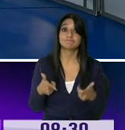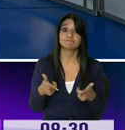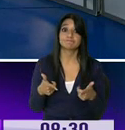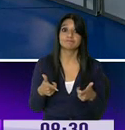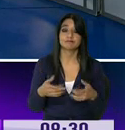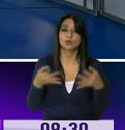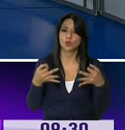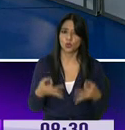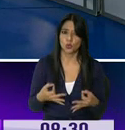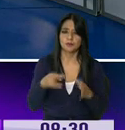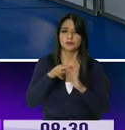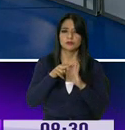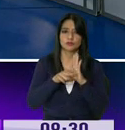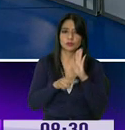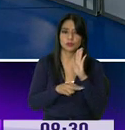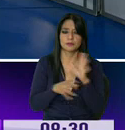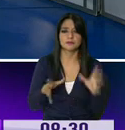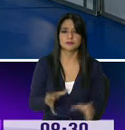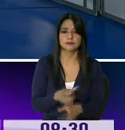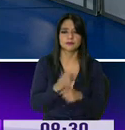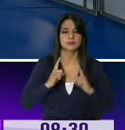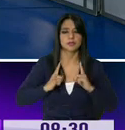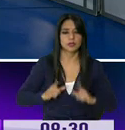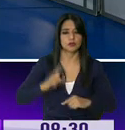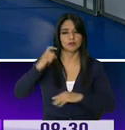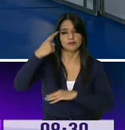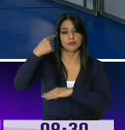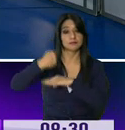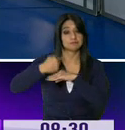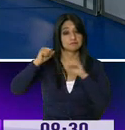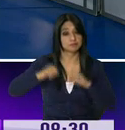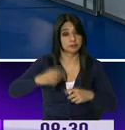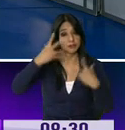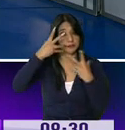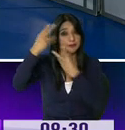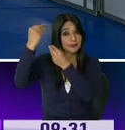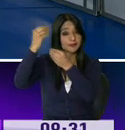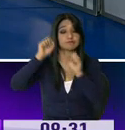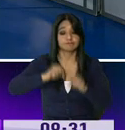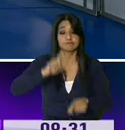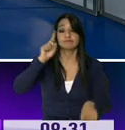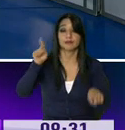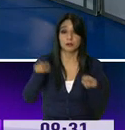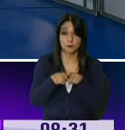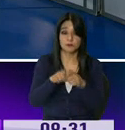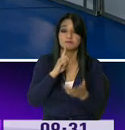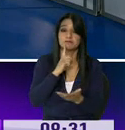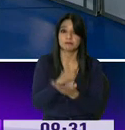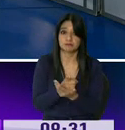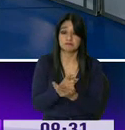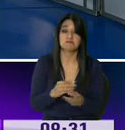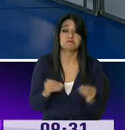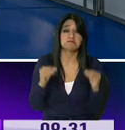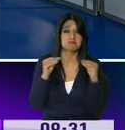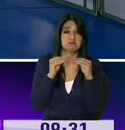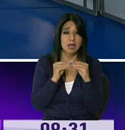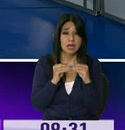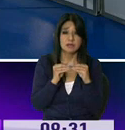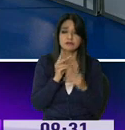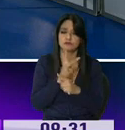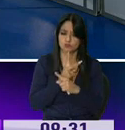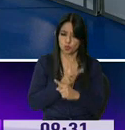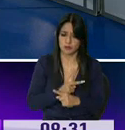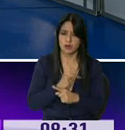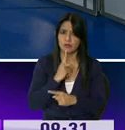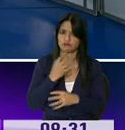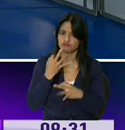vayan cumpliendo las normativas de salud que nos están indicando las autoridades. Totalmente de acuerdo, chicos, así, mientras más